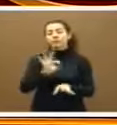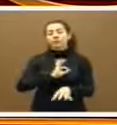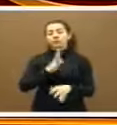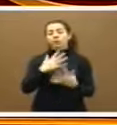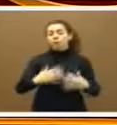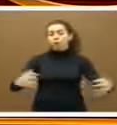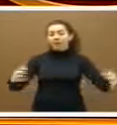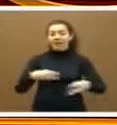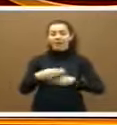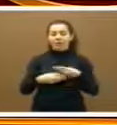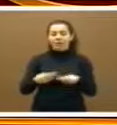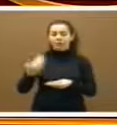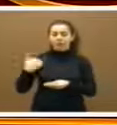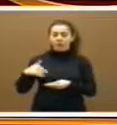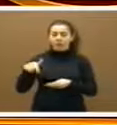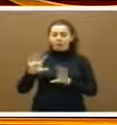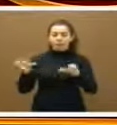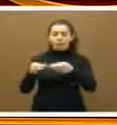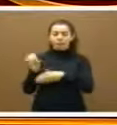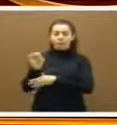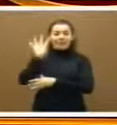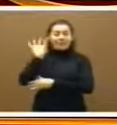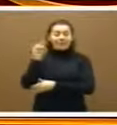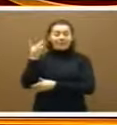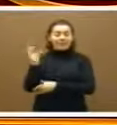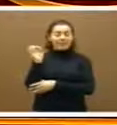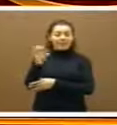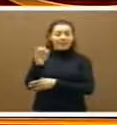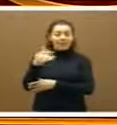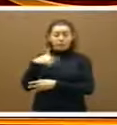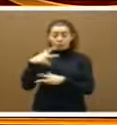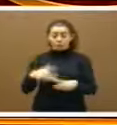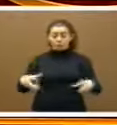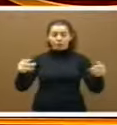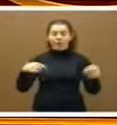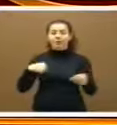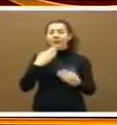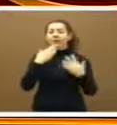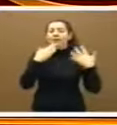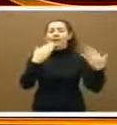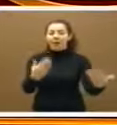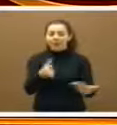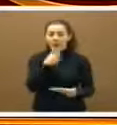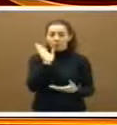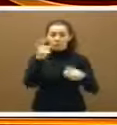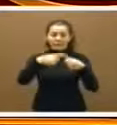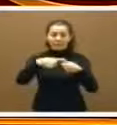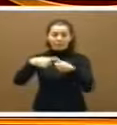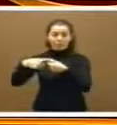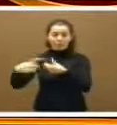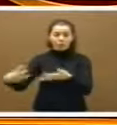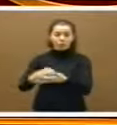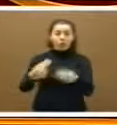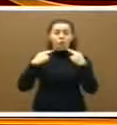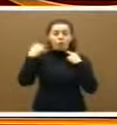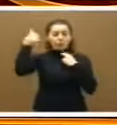vez esbozada a la terminación parlamentaria de la iniciativa, quiero finalizar mi intervención agradeciendo la participación y el buen hacer de todos los